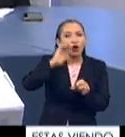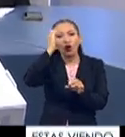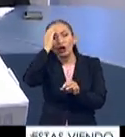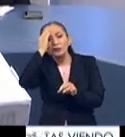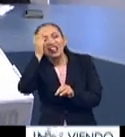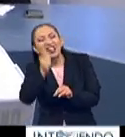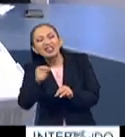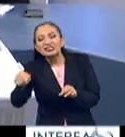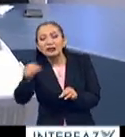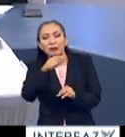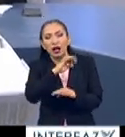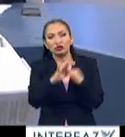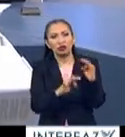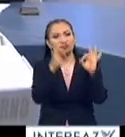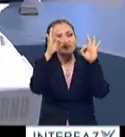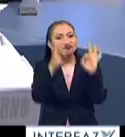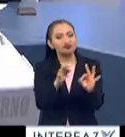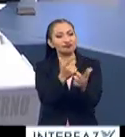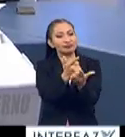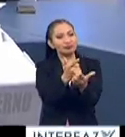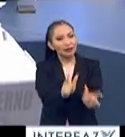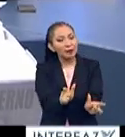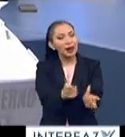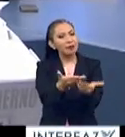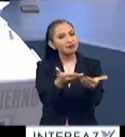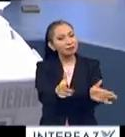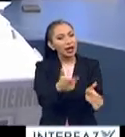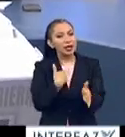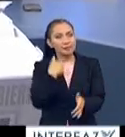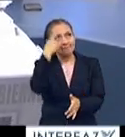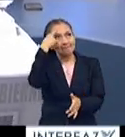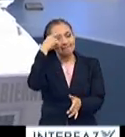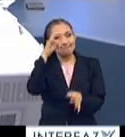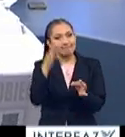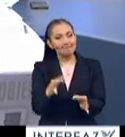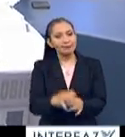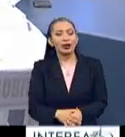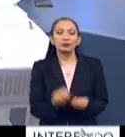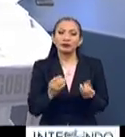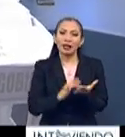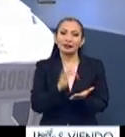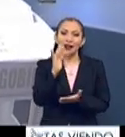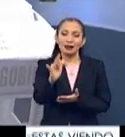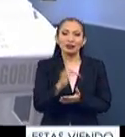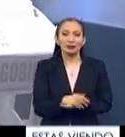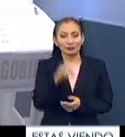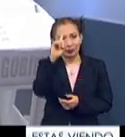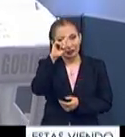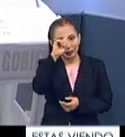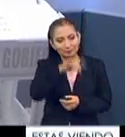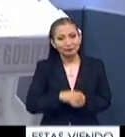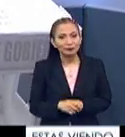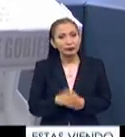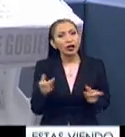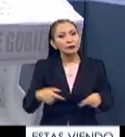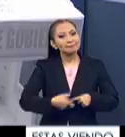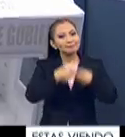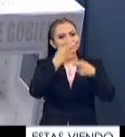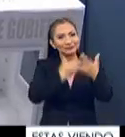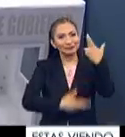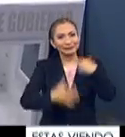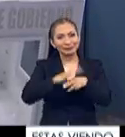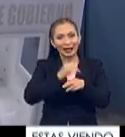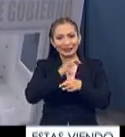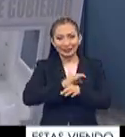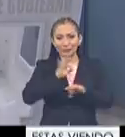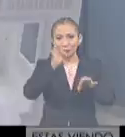cívico, para que todos lo hagan de forma libre, abierta y consciente. Así es. Muchísimas gracias, consejero. Gracias. Vamos a hacer una pausa, regresamos